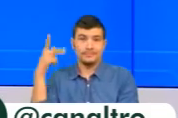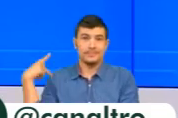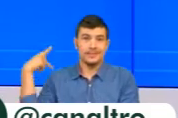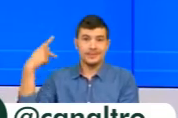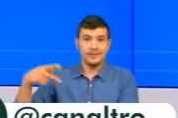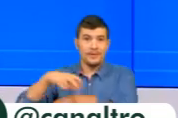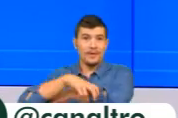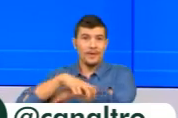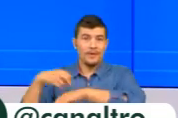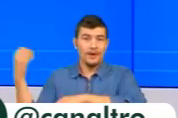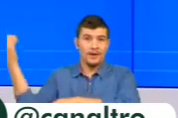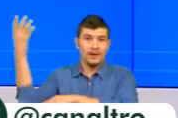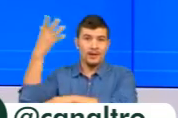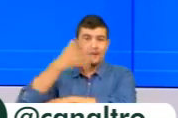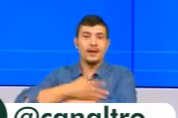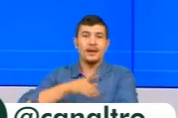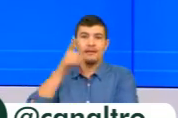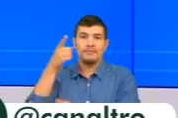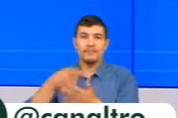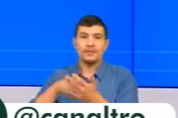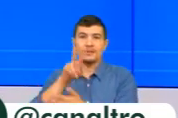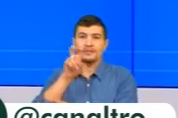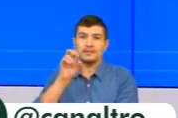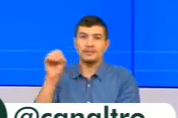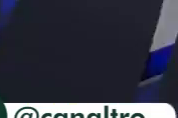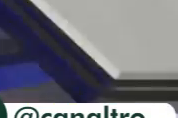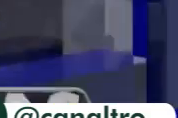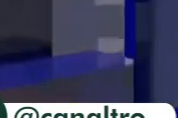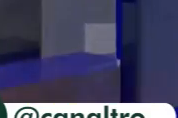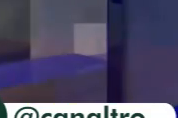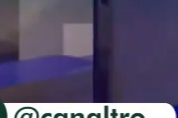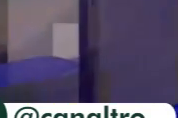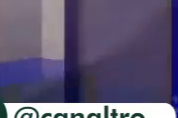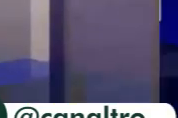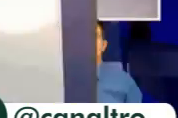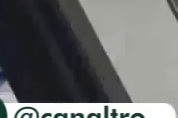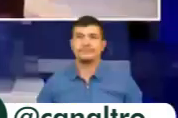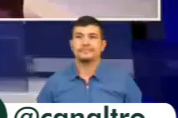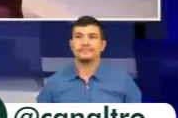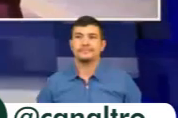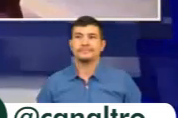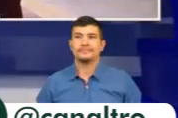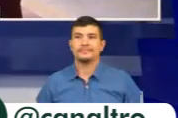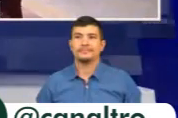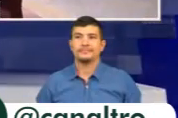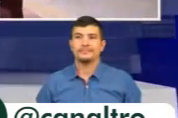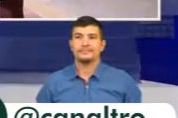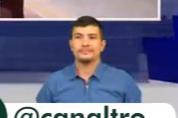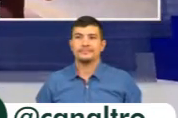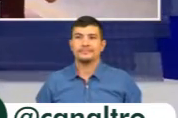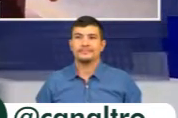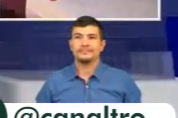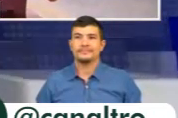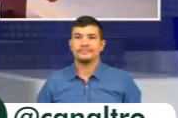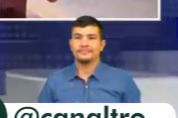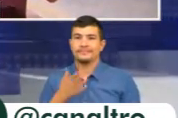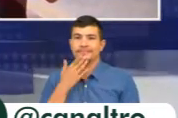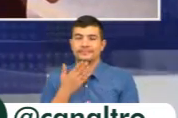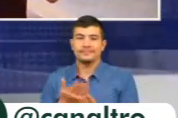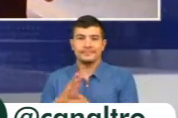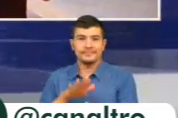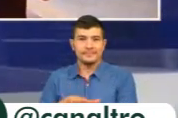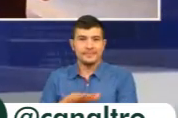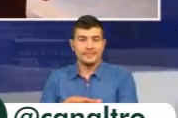hurto a plena luz del día de cerca de 1.700 metros de cable. Rolando, buenas tardes. Así es, muy buenas tardes. Por lo que han